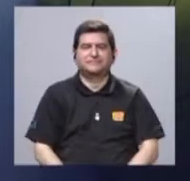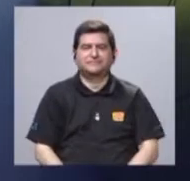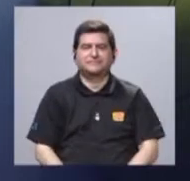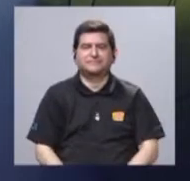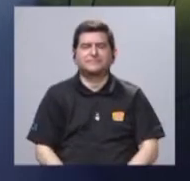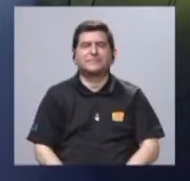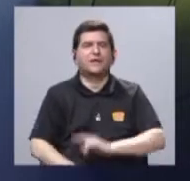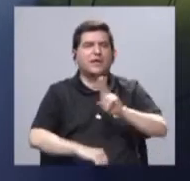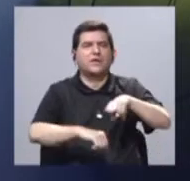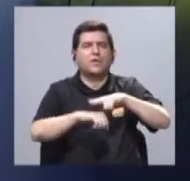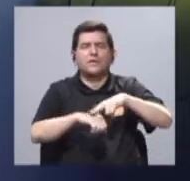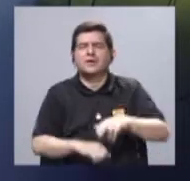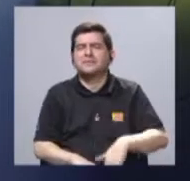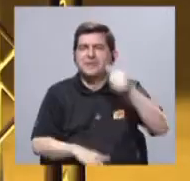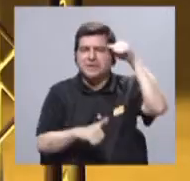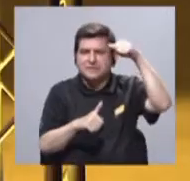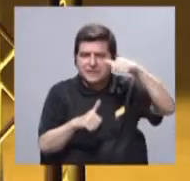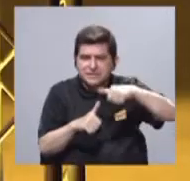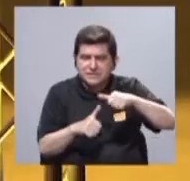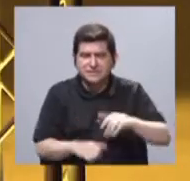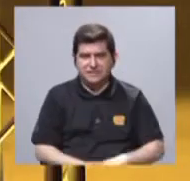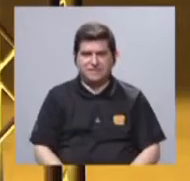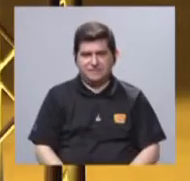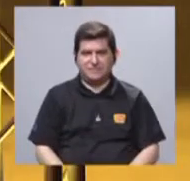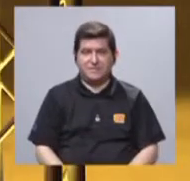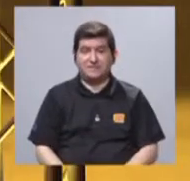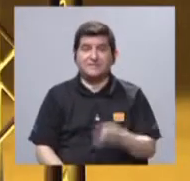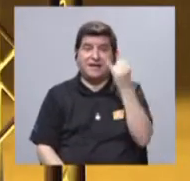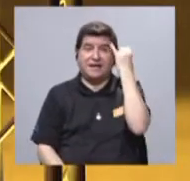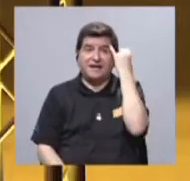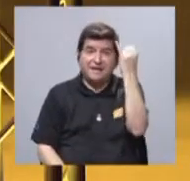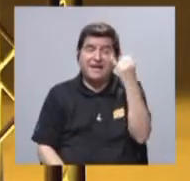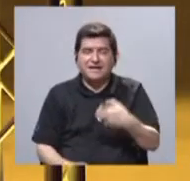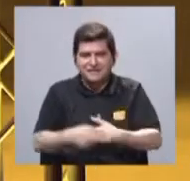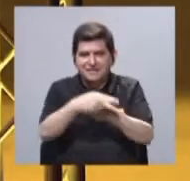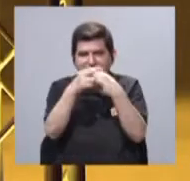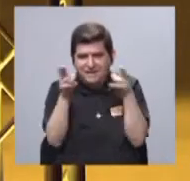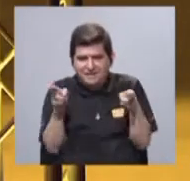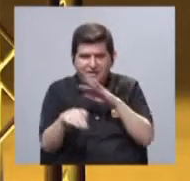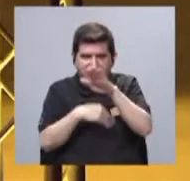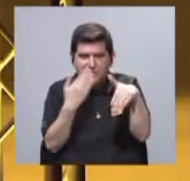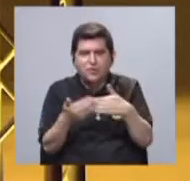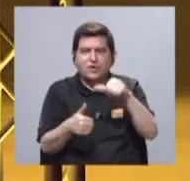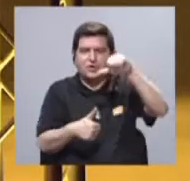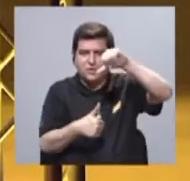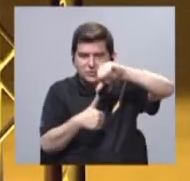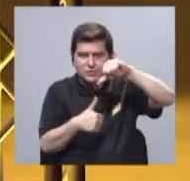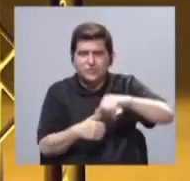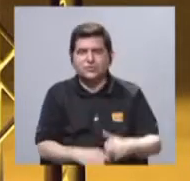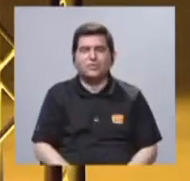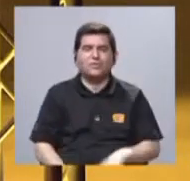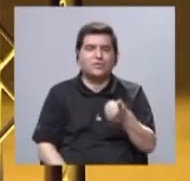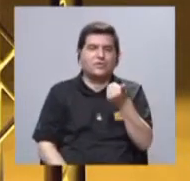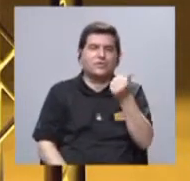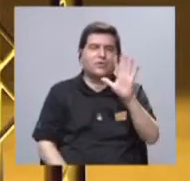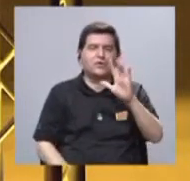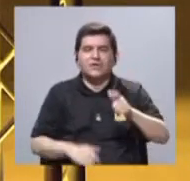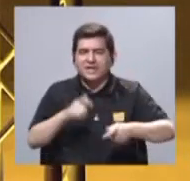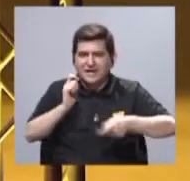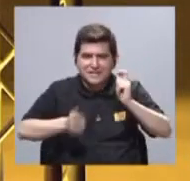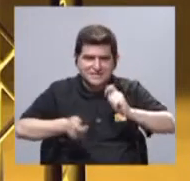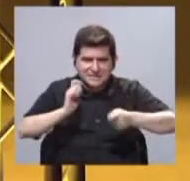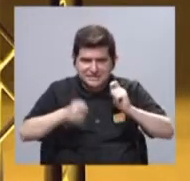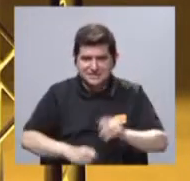se conmemora, es una convención a nivel regional de todo Centroamérica, la fecha 15 de